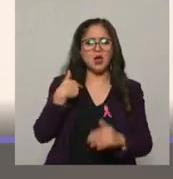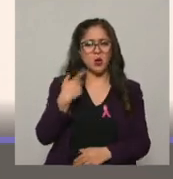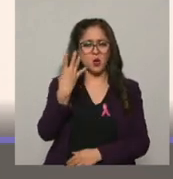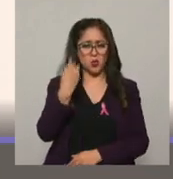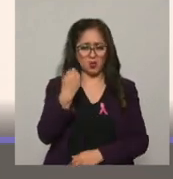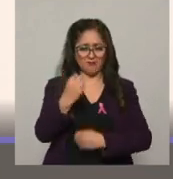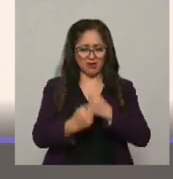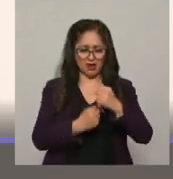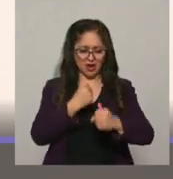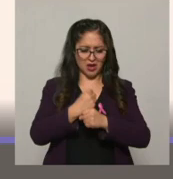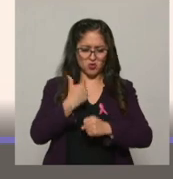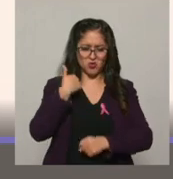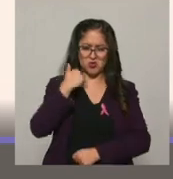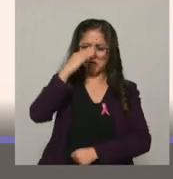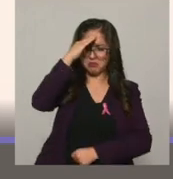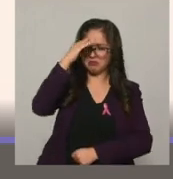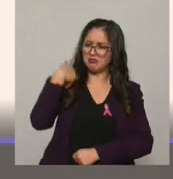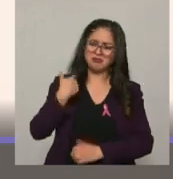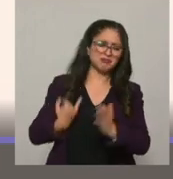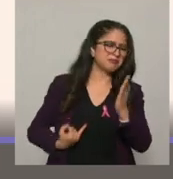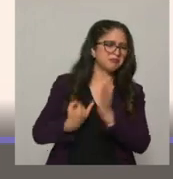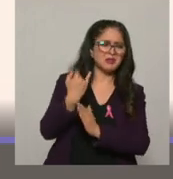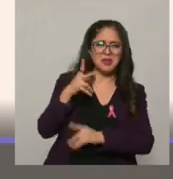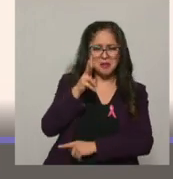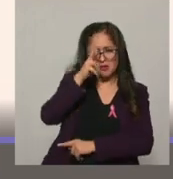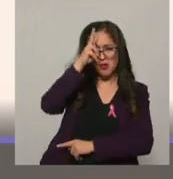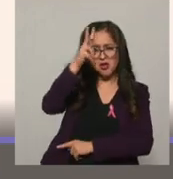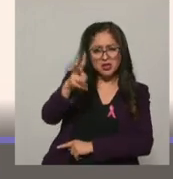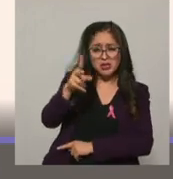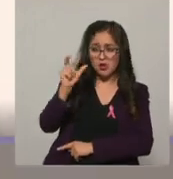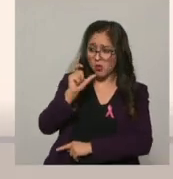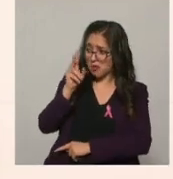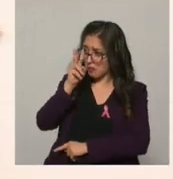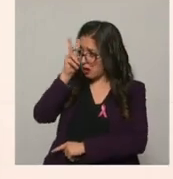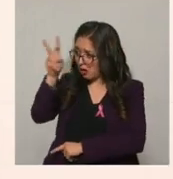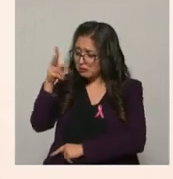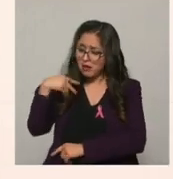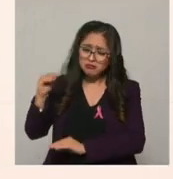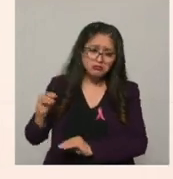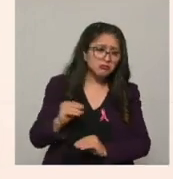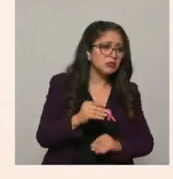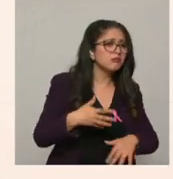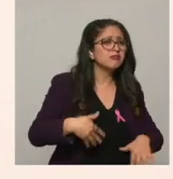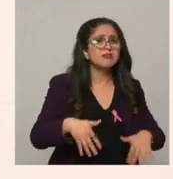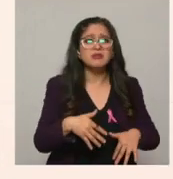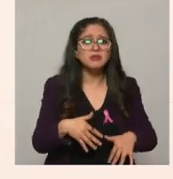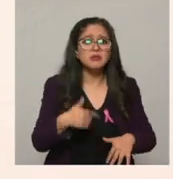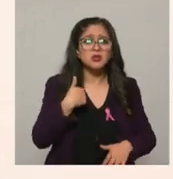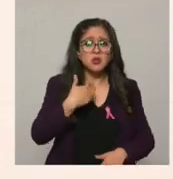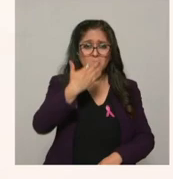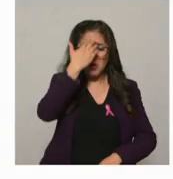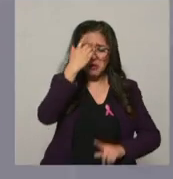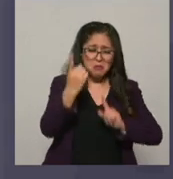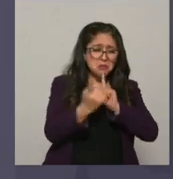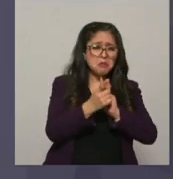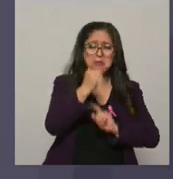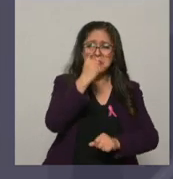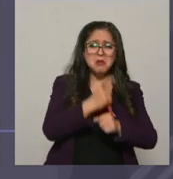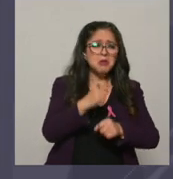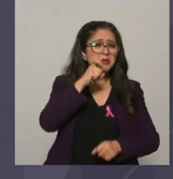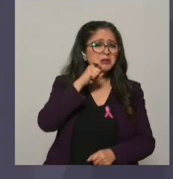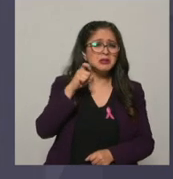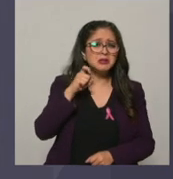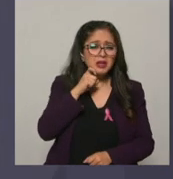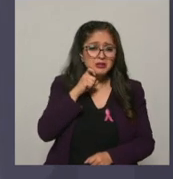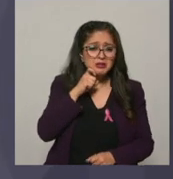irme de mi casa por la violencia, lo primero que conocí fue el trabajo sexual. Y por consecuencia, lo primero que me involucró fueron